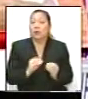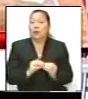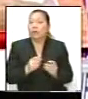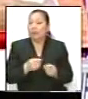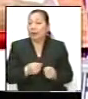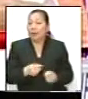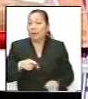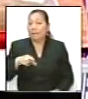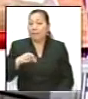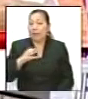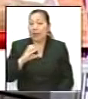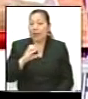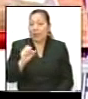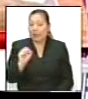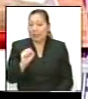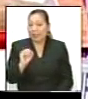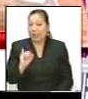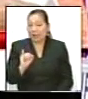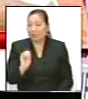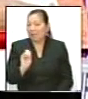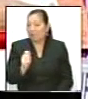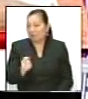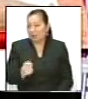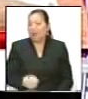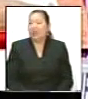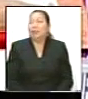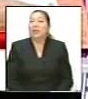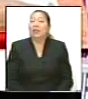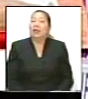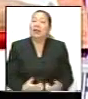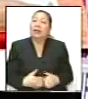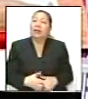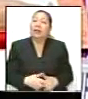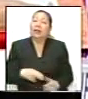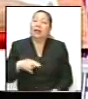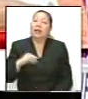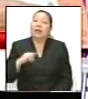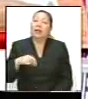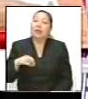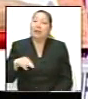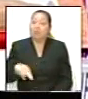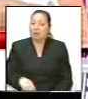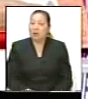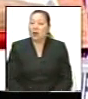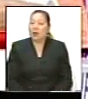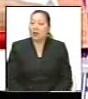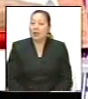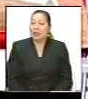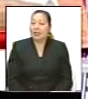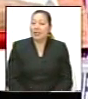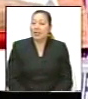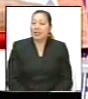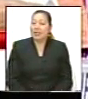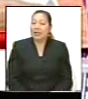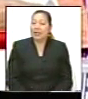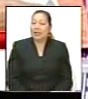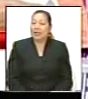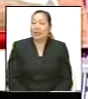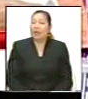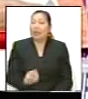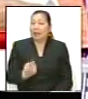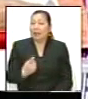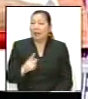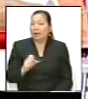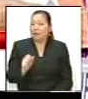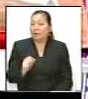irrigación PSI, otorgó la buena pro a la empresa Nippon Koei Latin America,